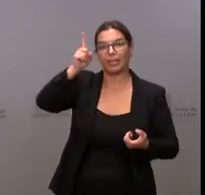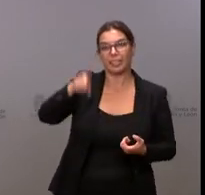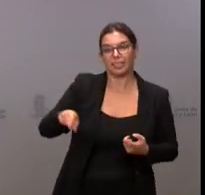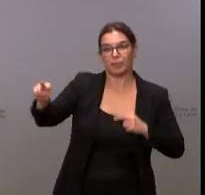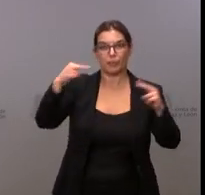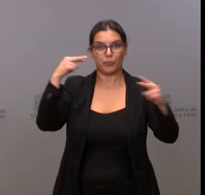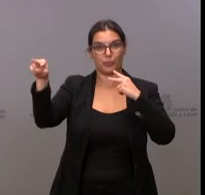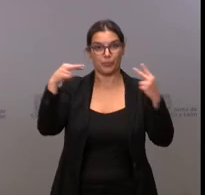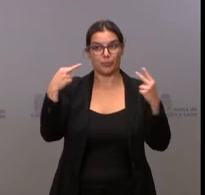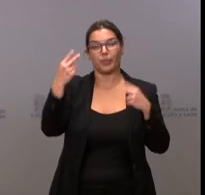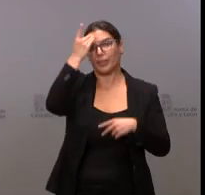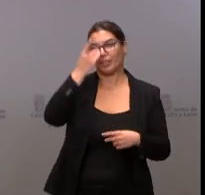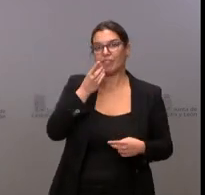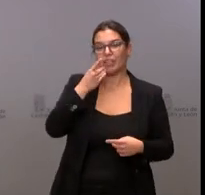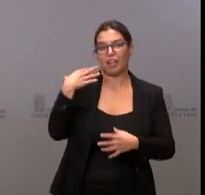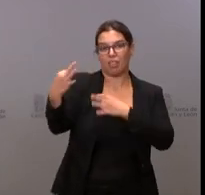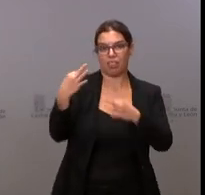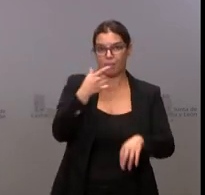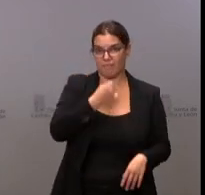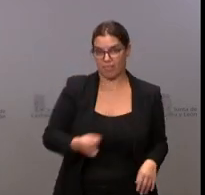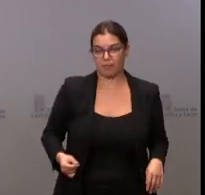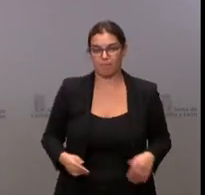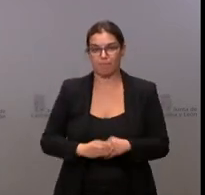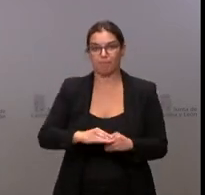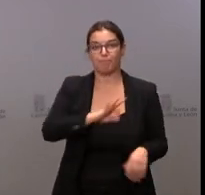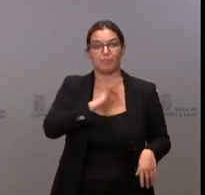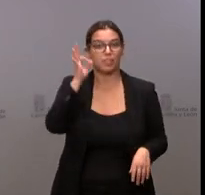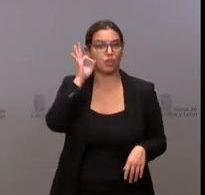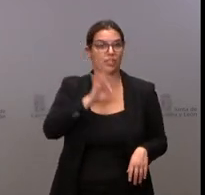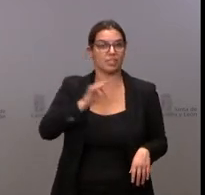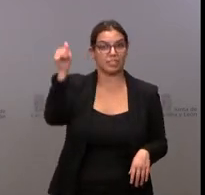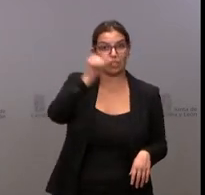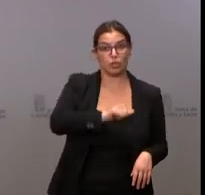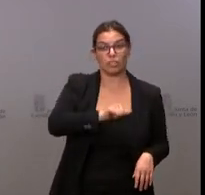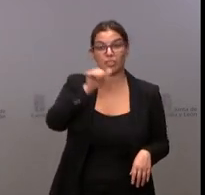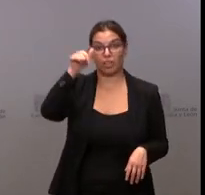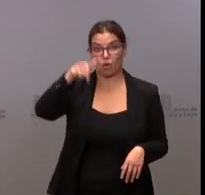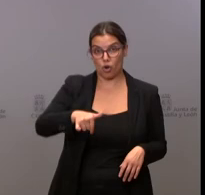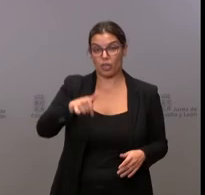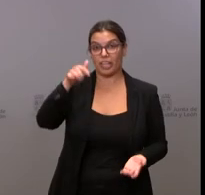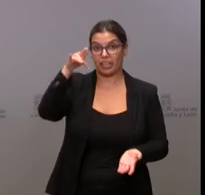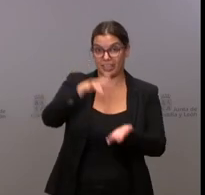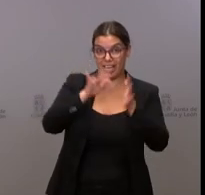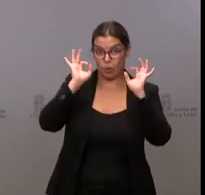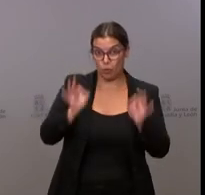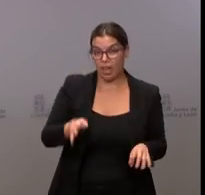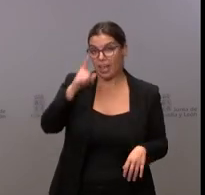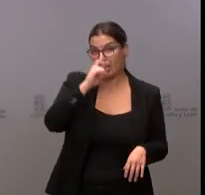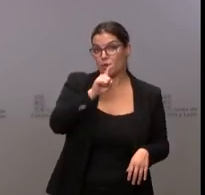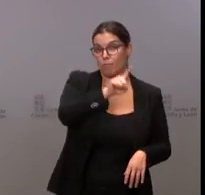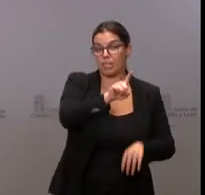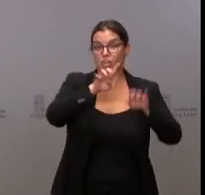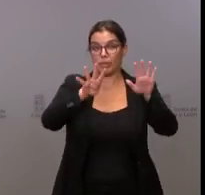digital señoras y señores tal día como hoy en 1934